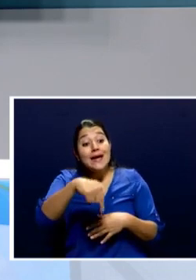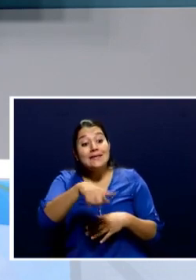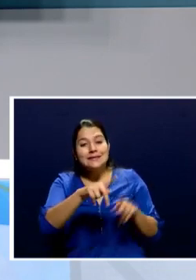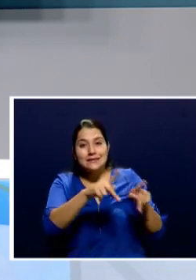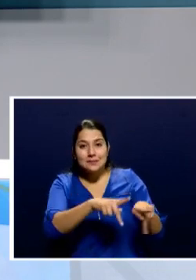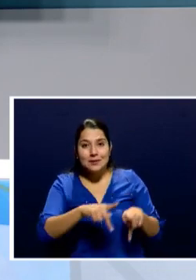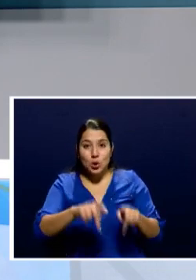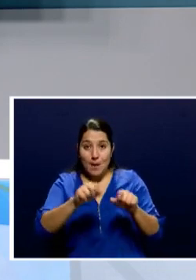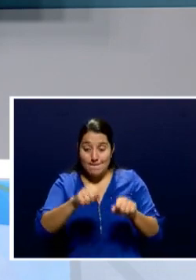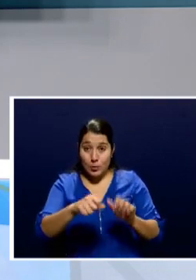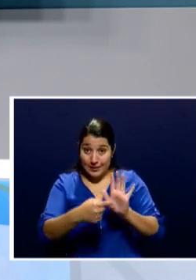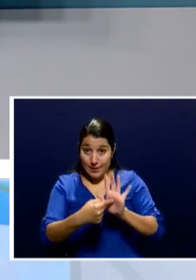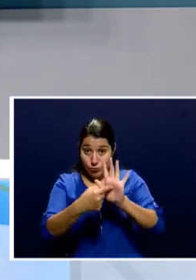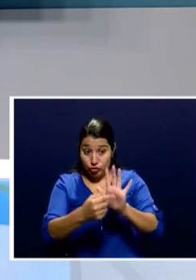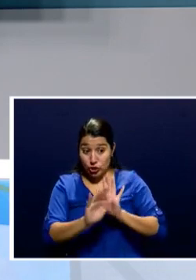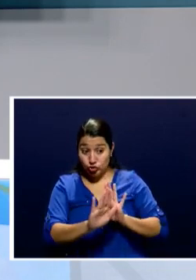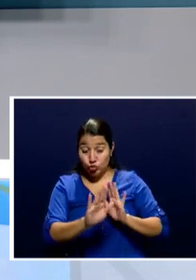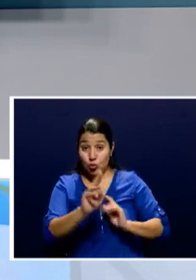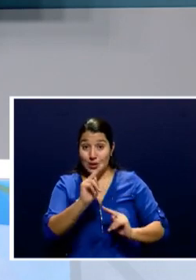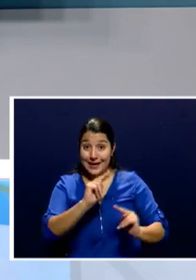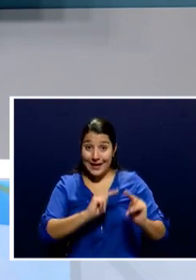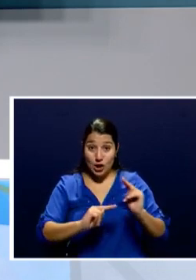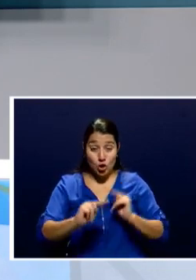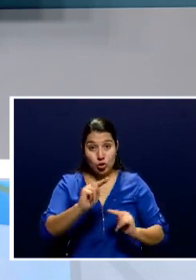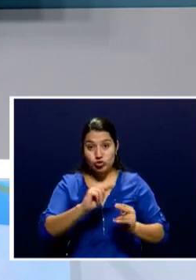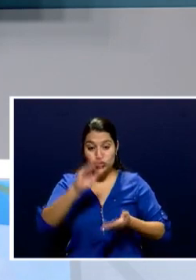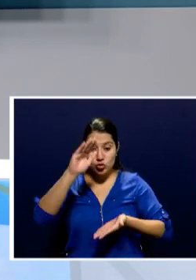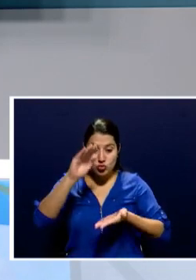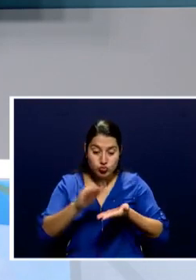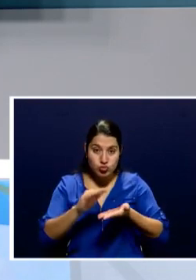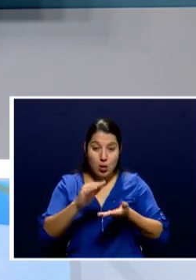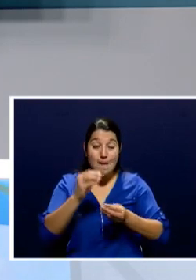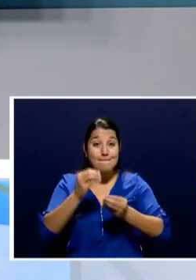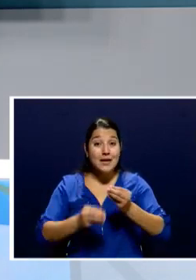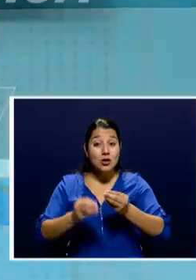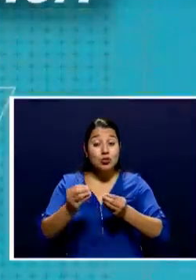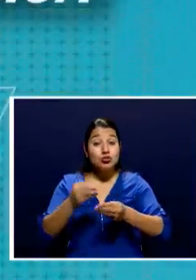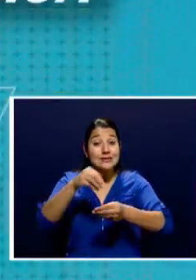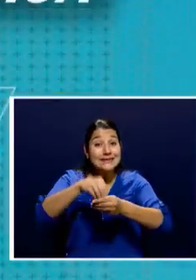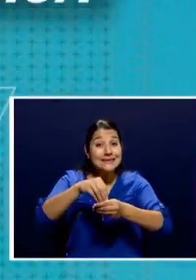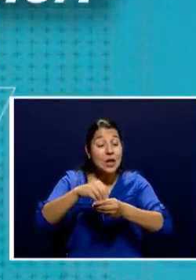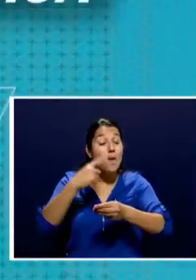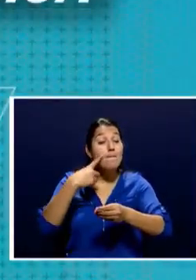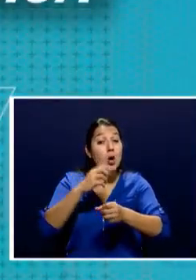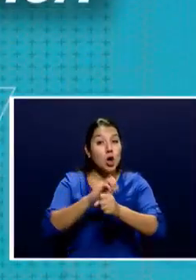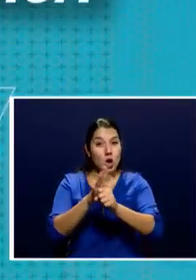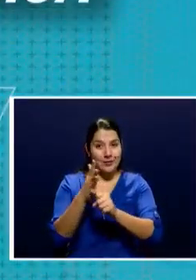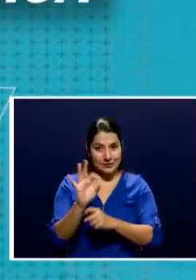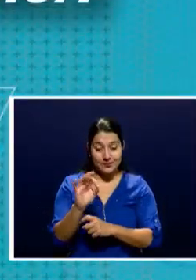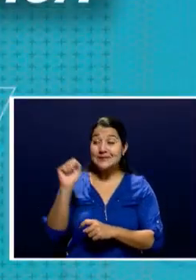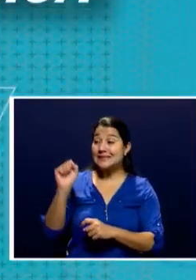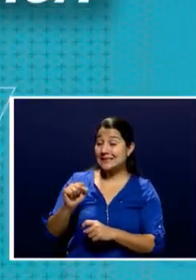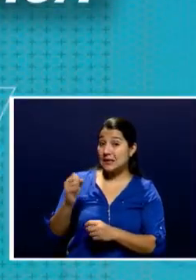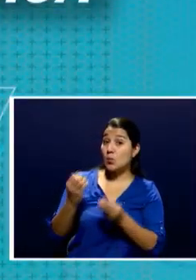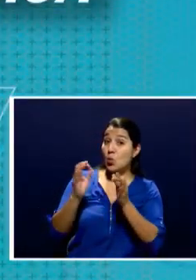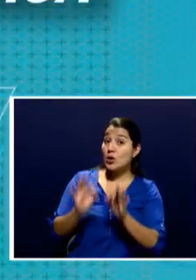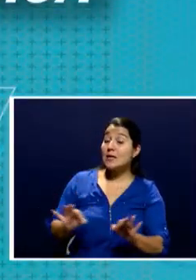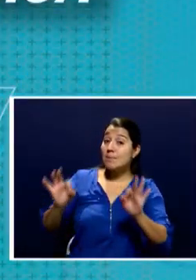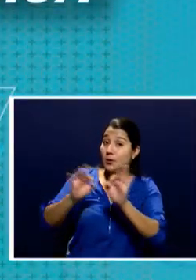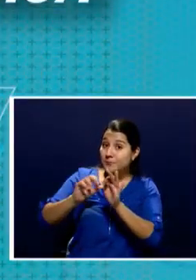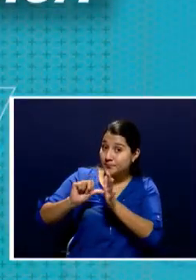negocio perdió X porcentaje debido al COVID? Sí, bueno, es muy importante resaltar que hay empresas que,